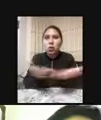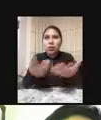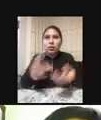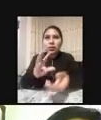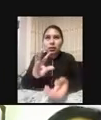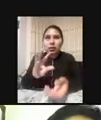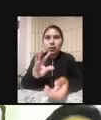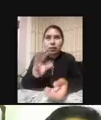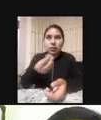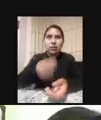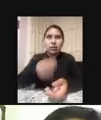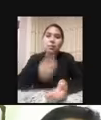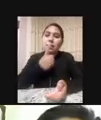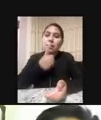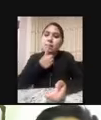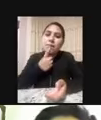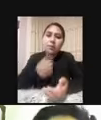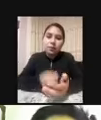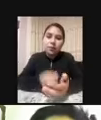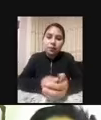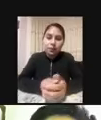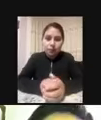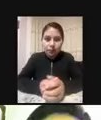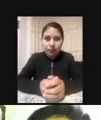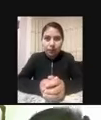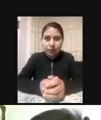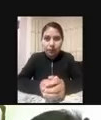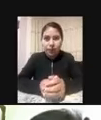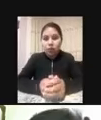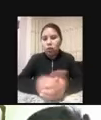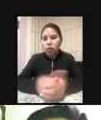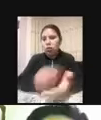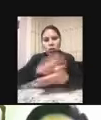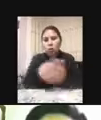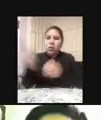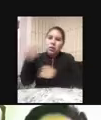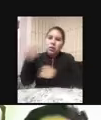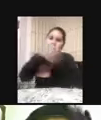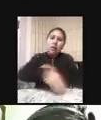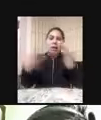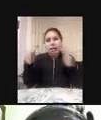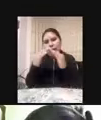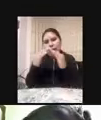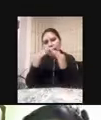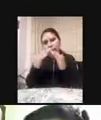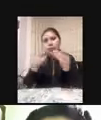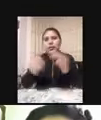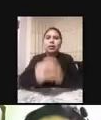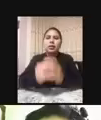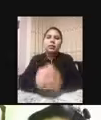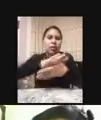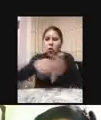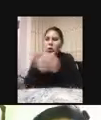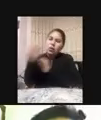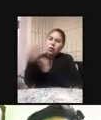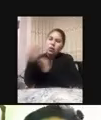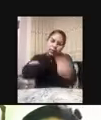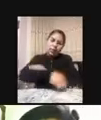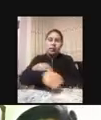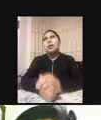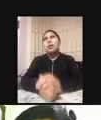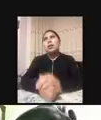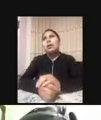trabajarlo repetidas y repetidas veces, constantemente dentro de la casa. No es necesario comprar algo específico,